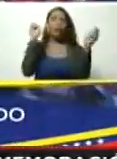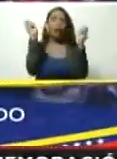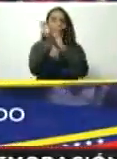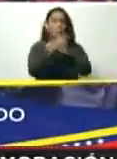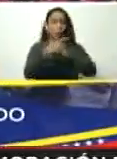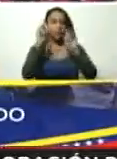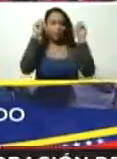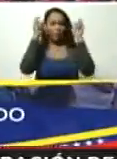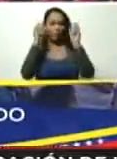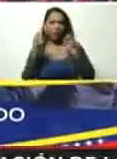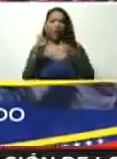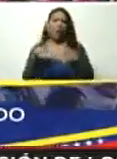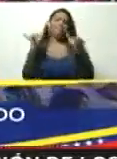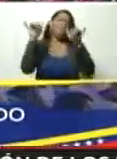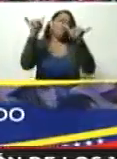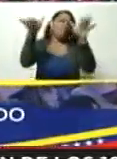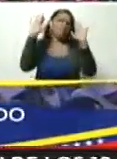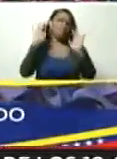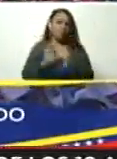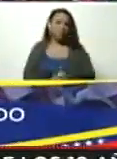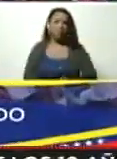Bueno, es lo mismo.